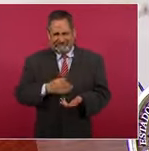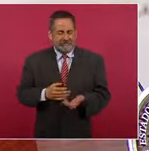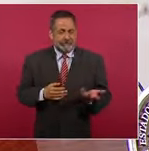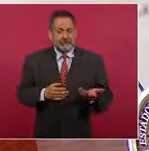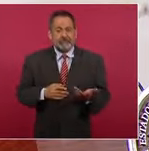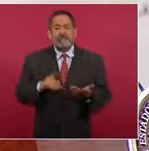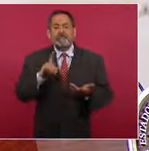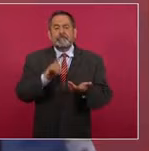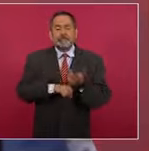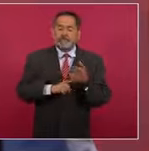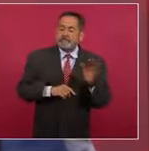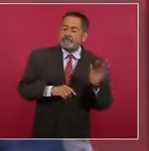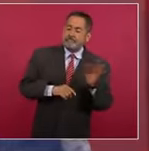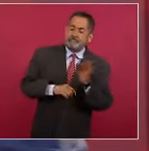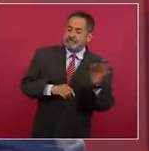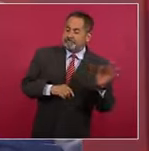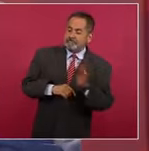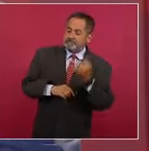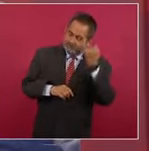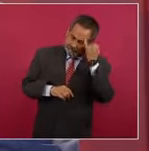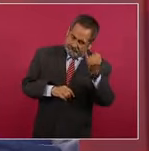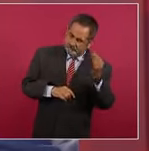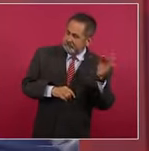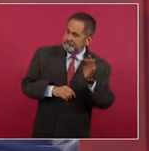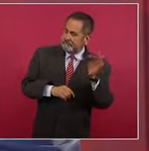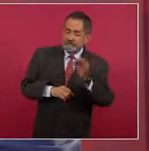por los potentados